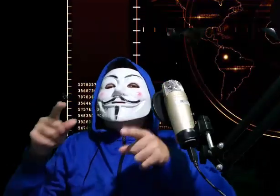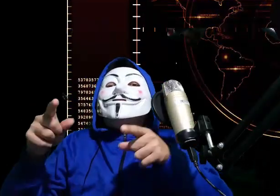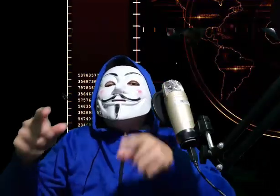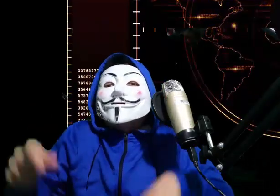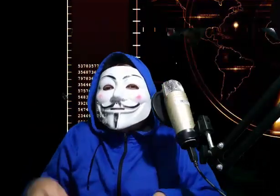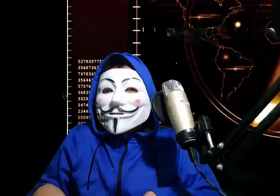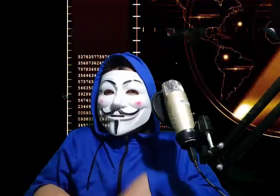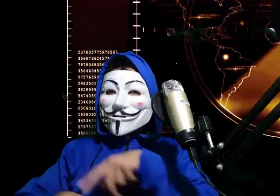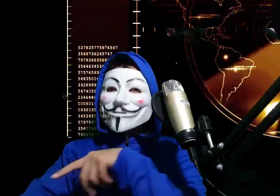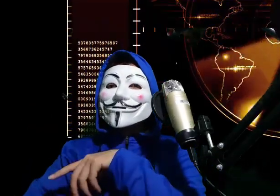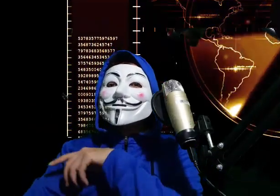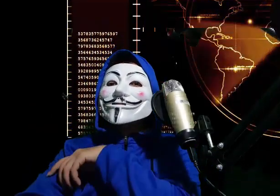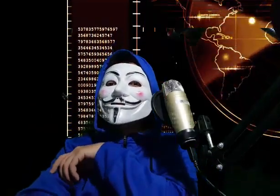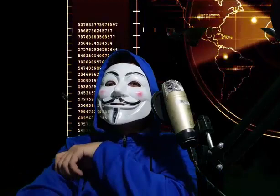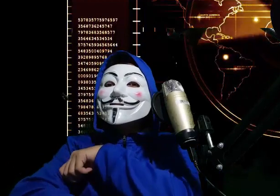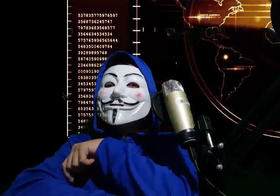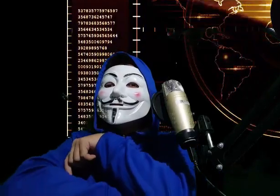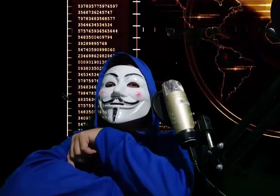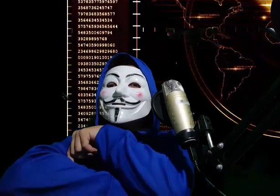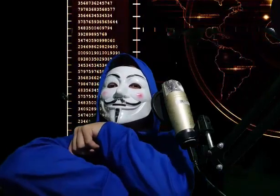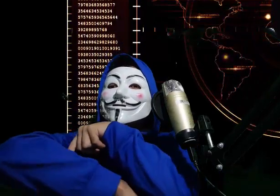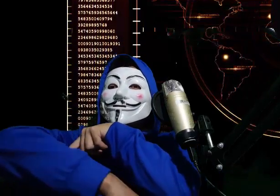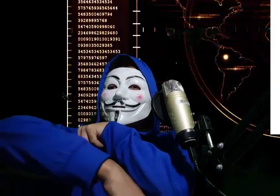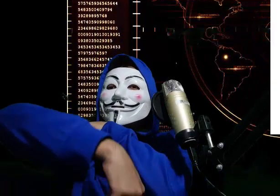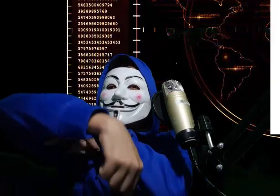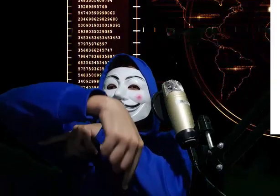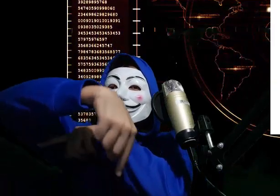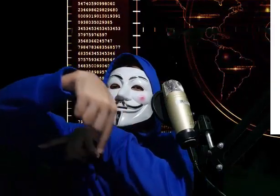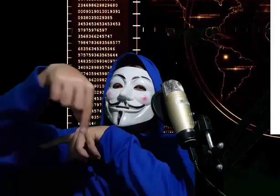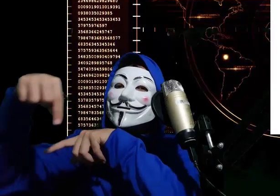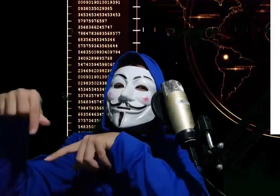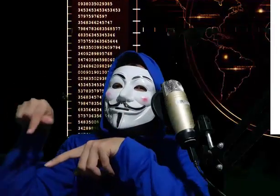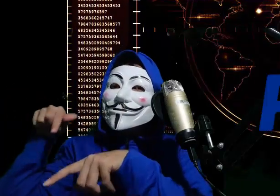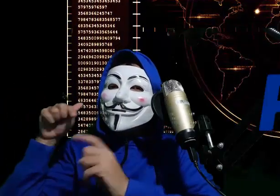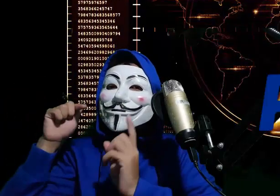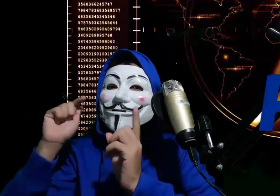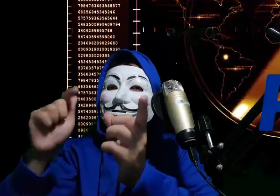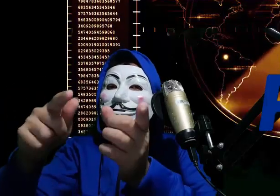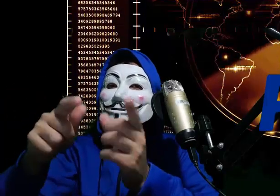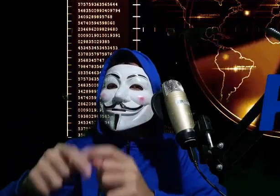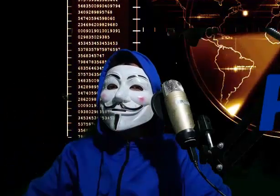like, compartan y recuerda que puedes apoyar al canal en las distintas plataformas que